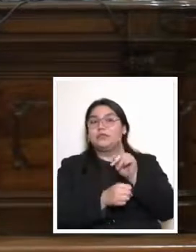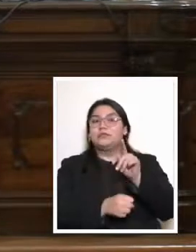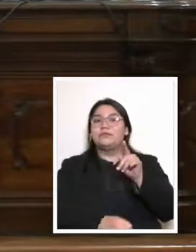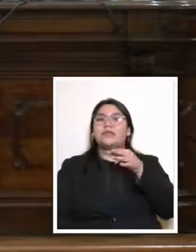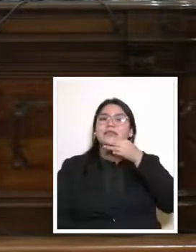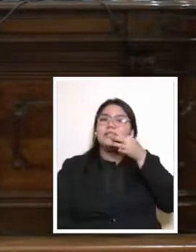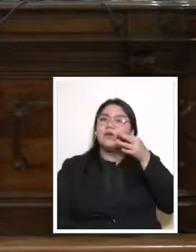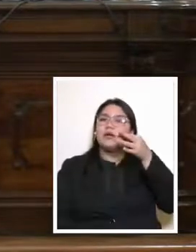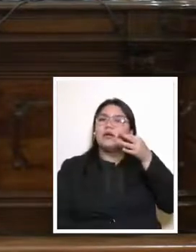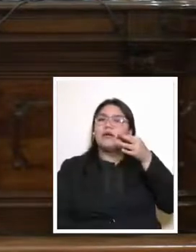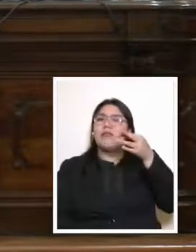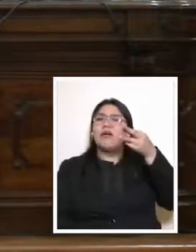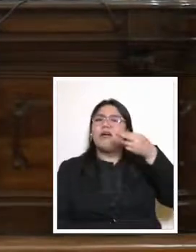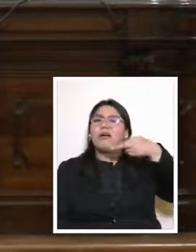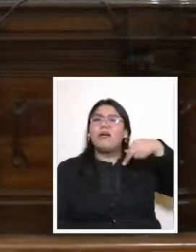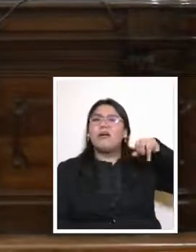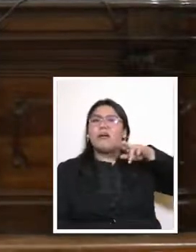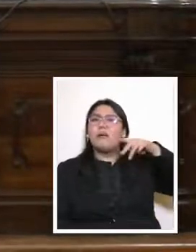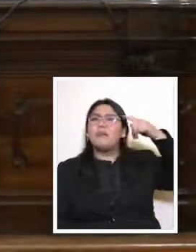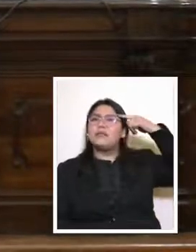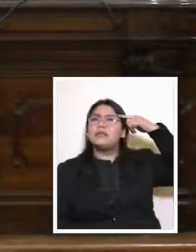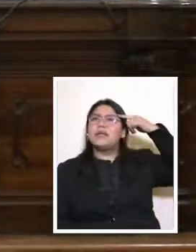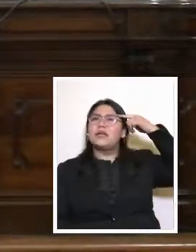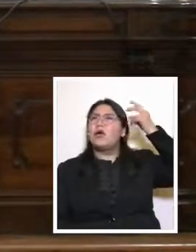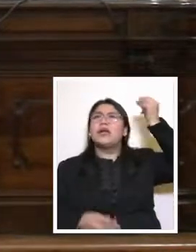de manera creativa, según tu punto de vista?